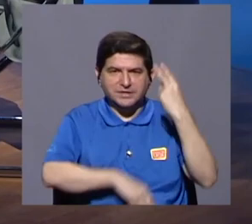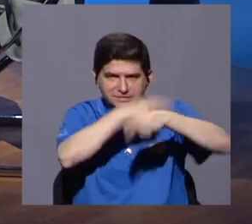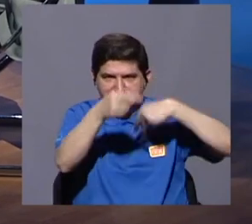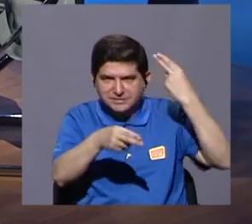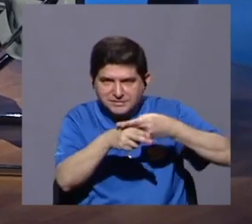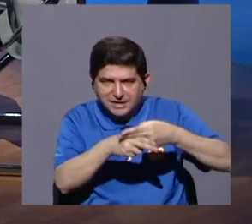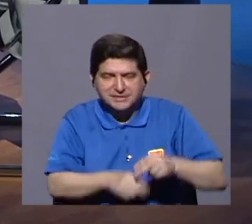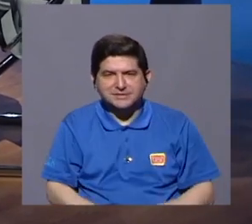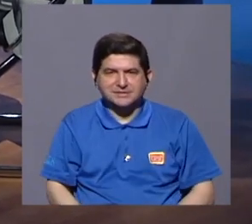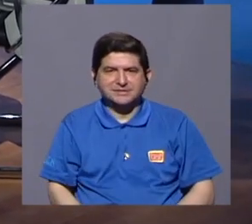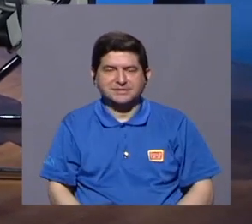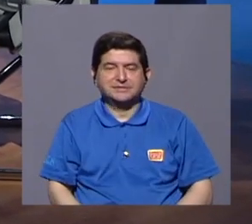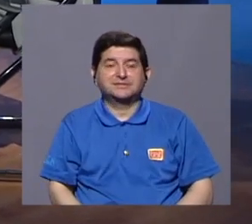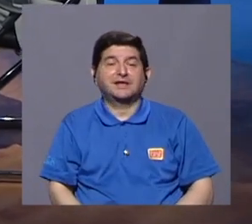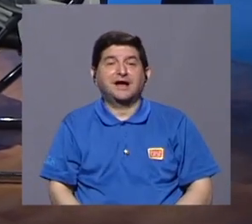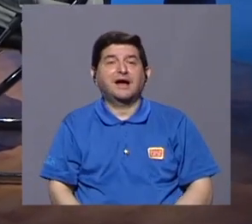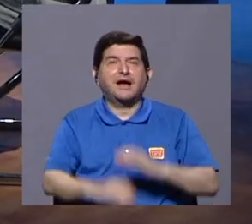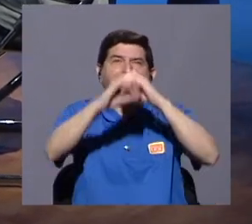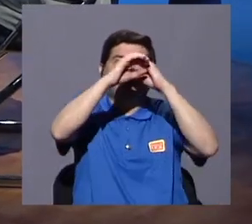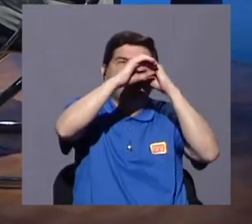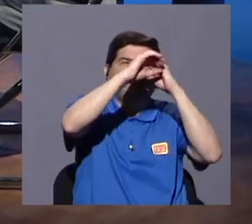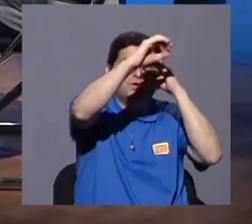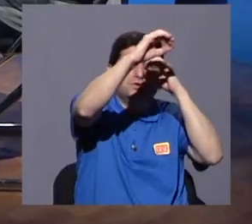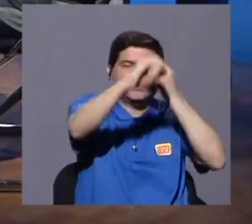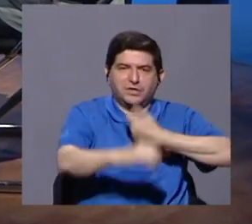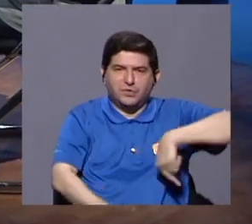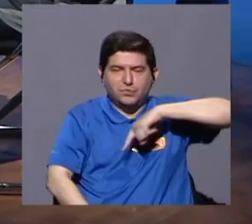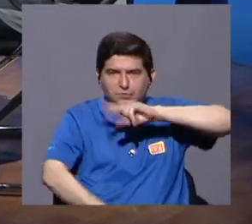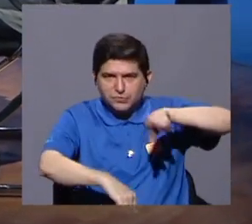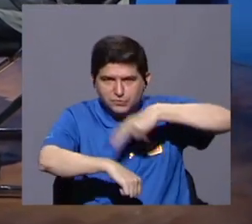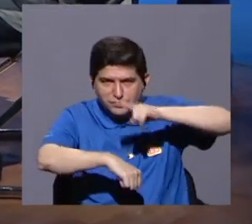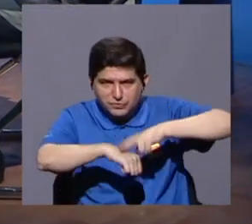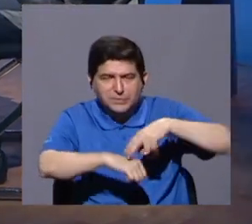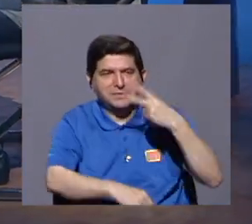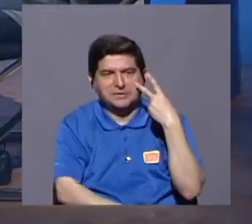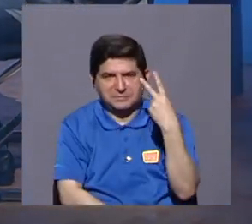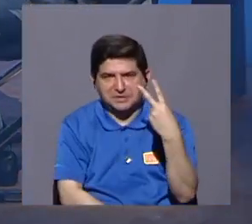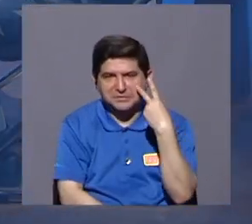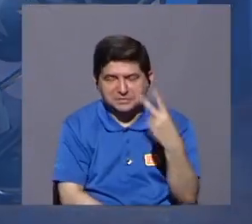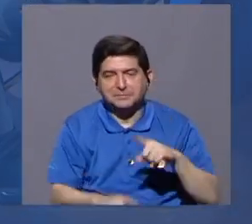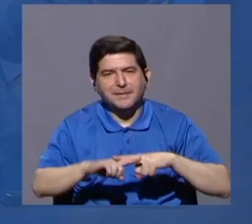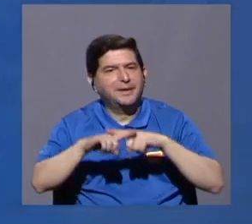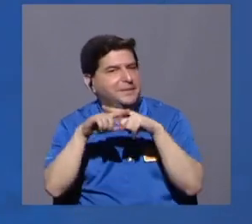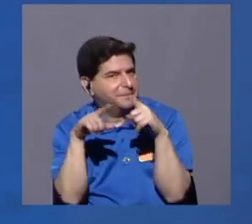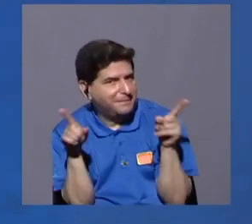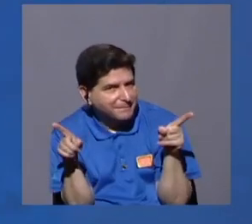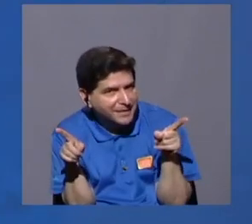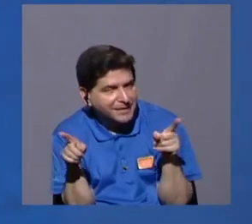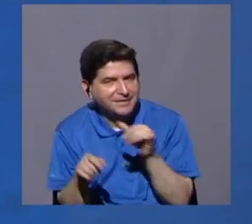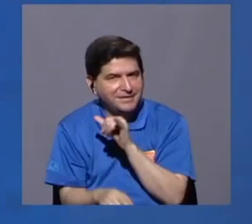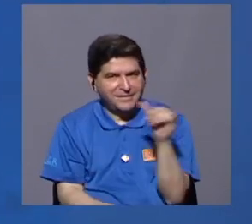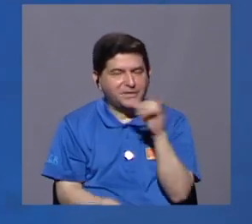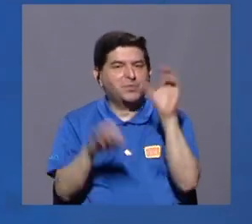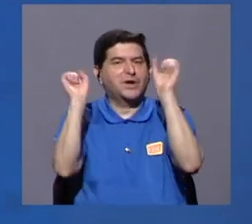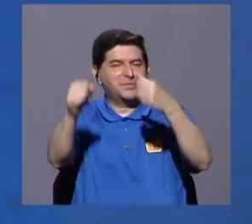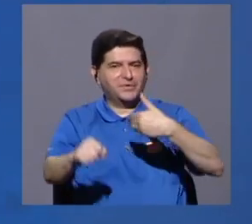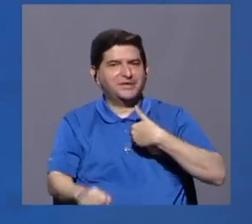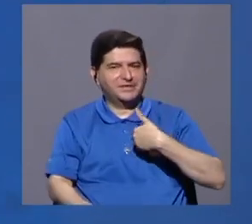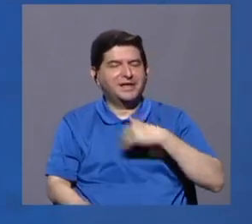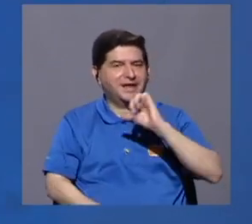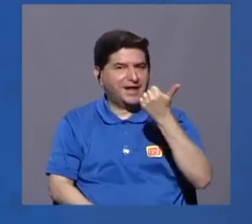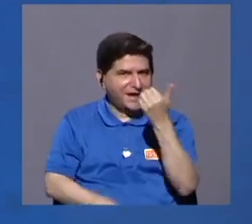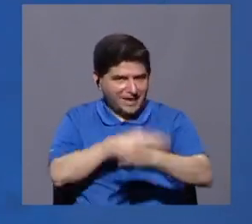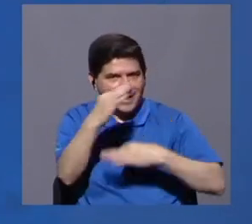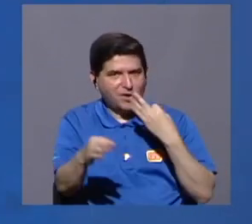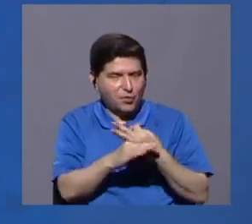telescopios en luz visible son los que nosotros comúnmente vemos verdad pero también podemos tener este tipo de